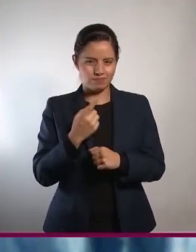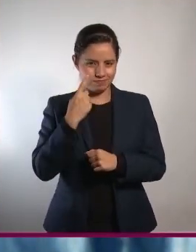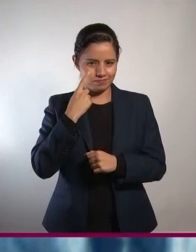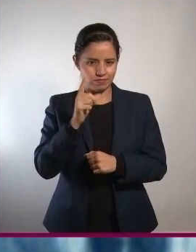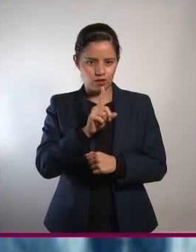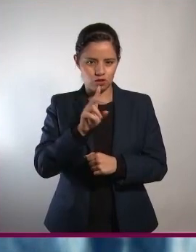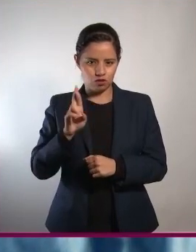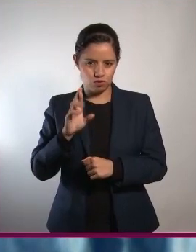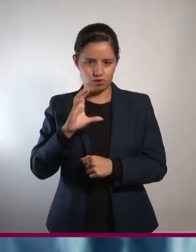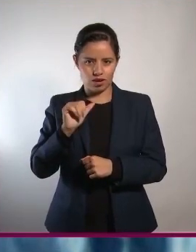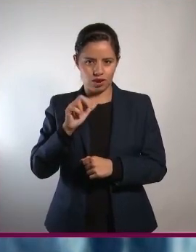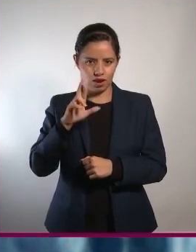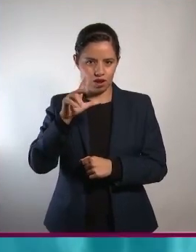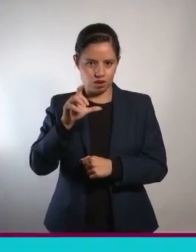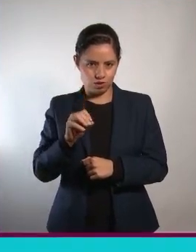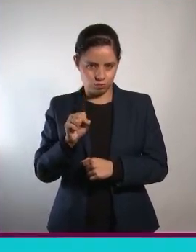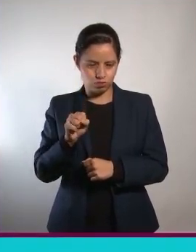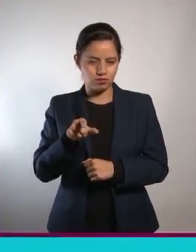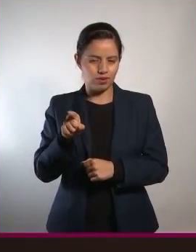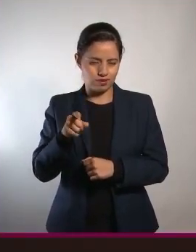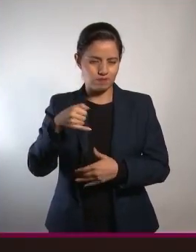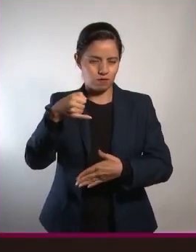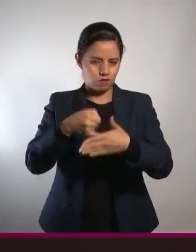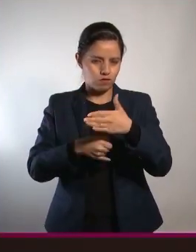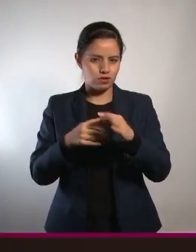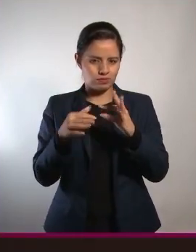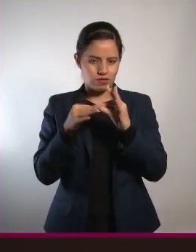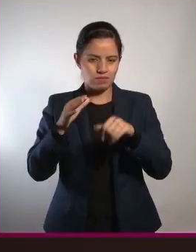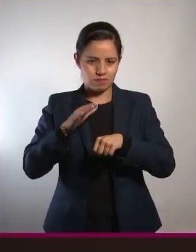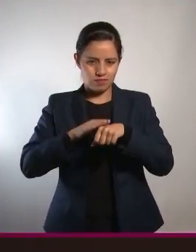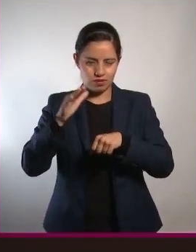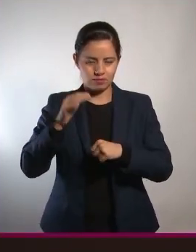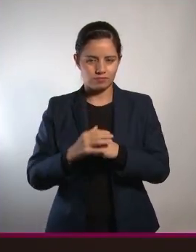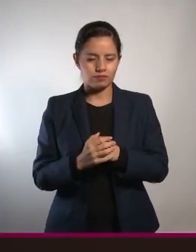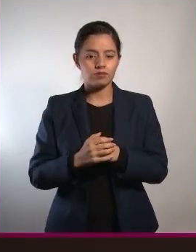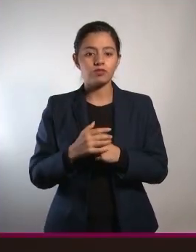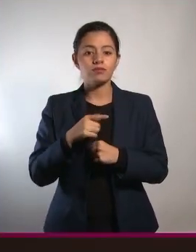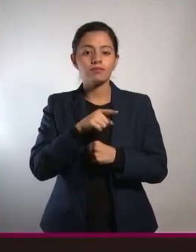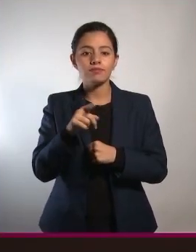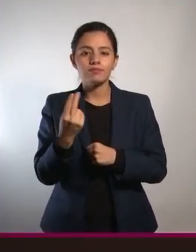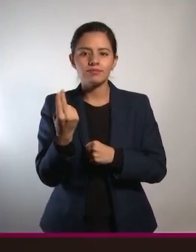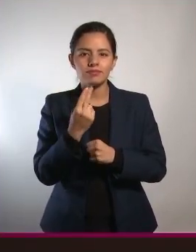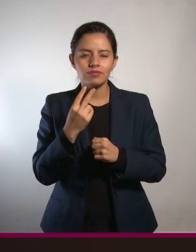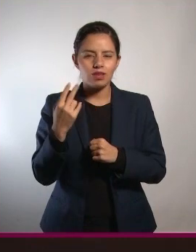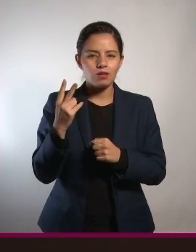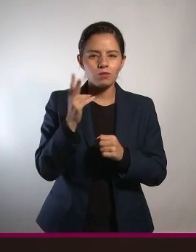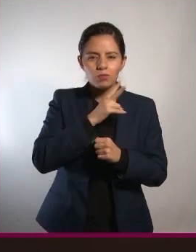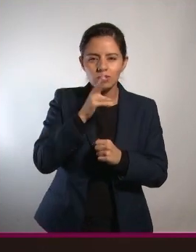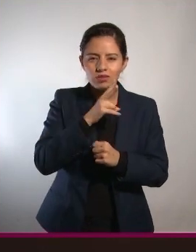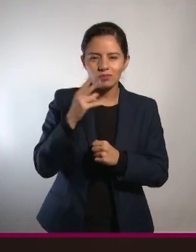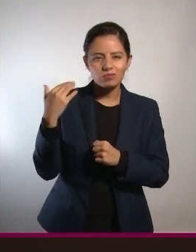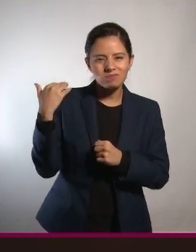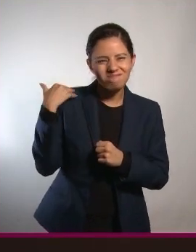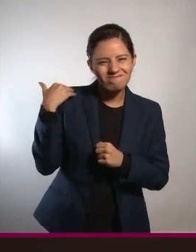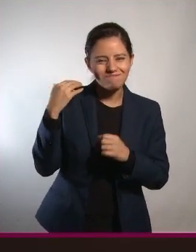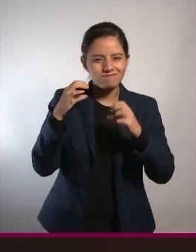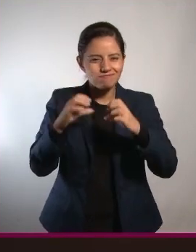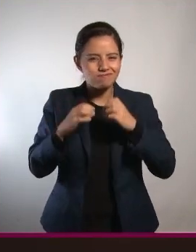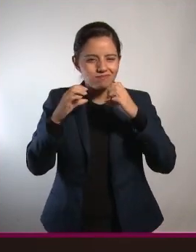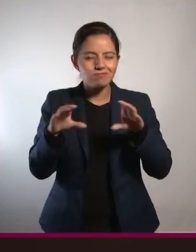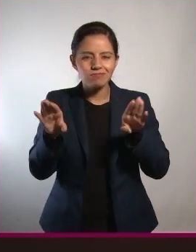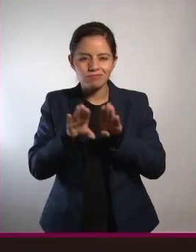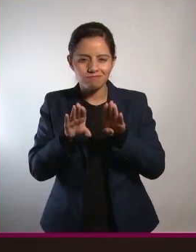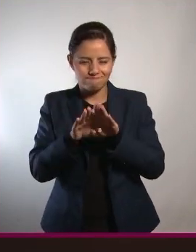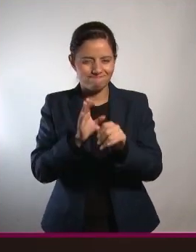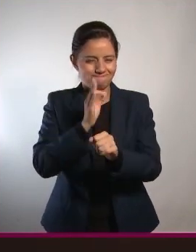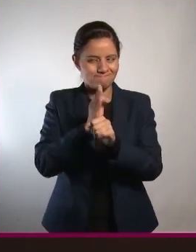nos ampliará de este tema. Para contestar cómo cuidar nuestros pulmones, platicaremos hoy con un experto que nos resolverá